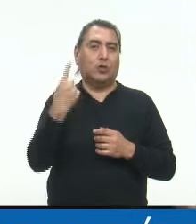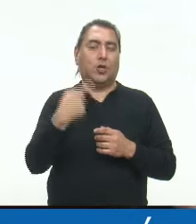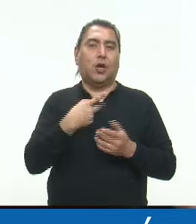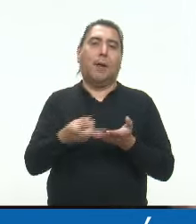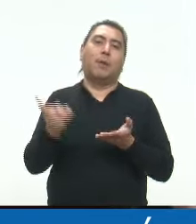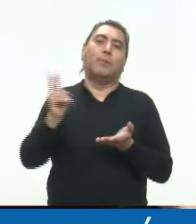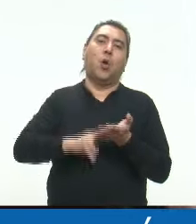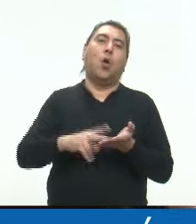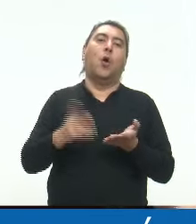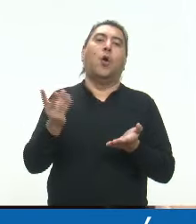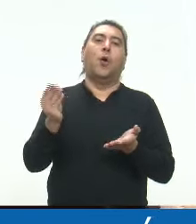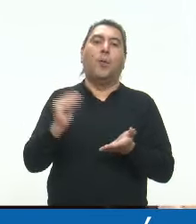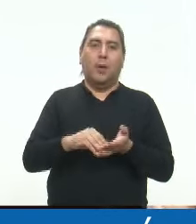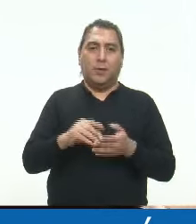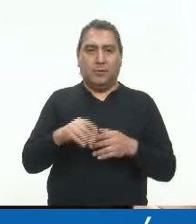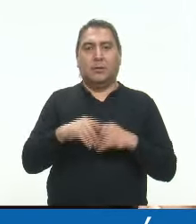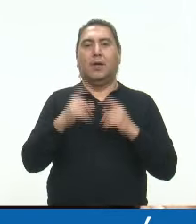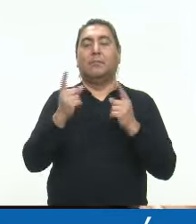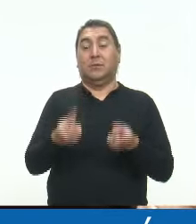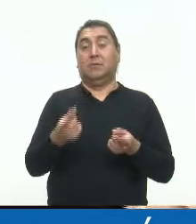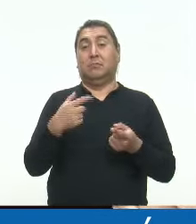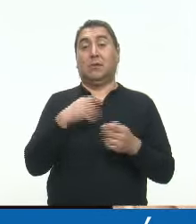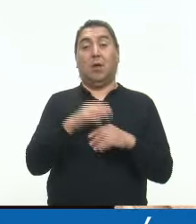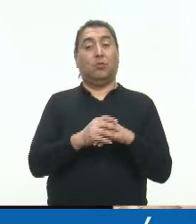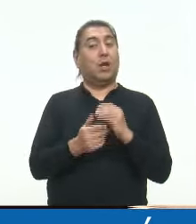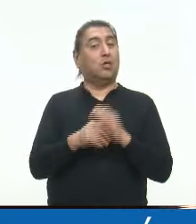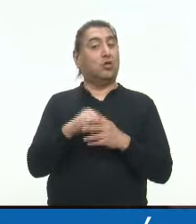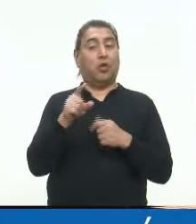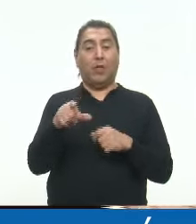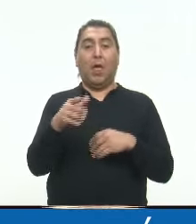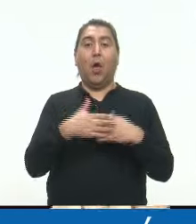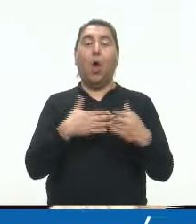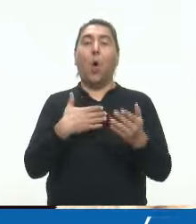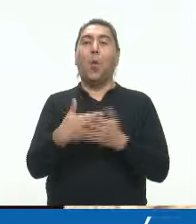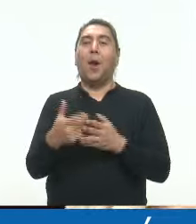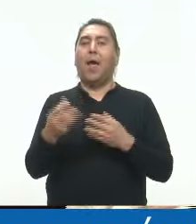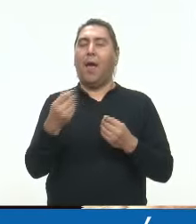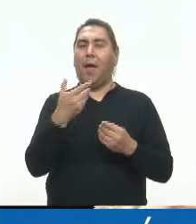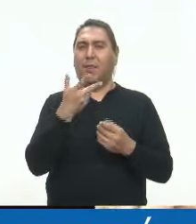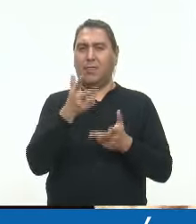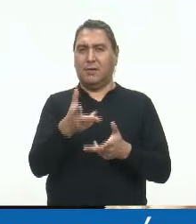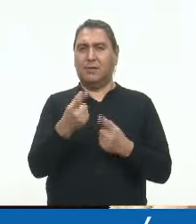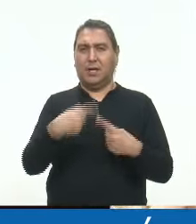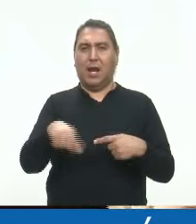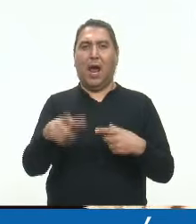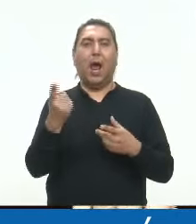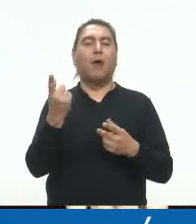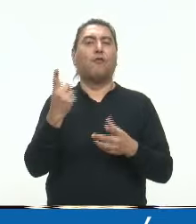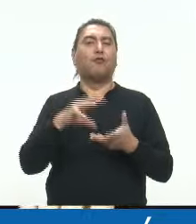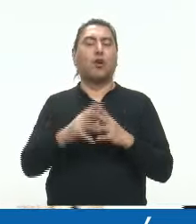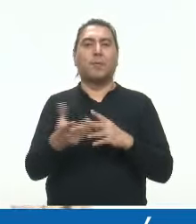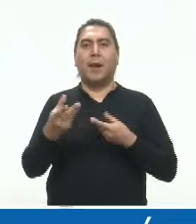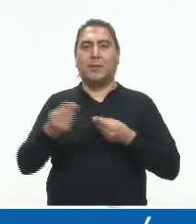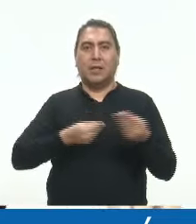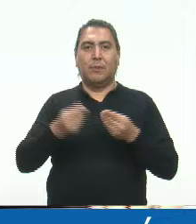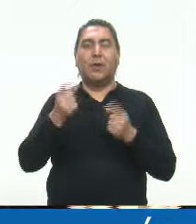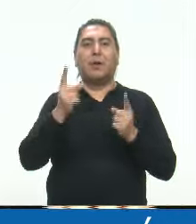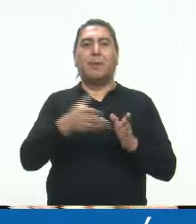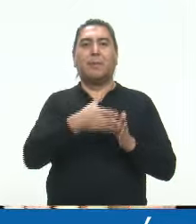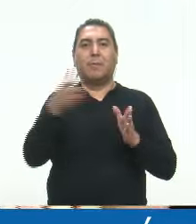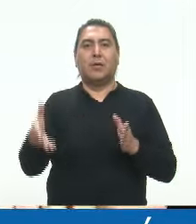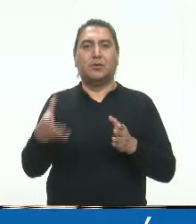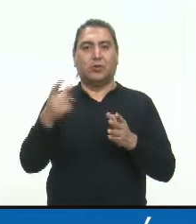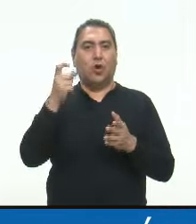más, la neutralización de una obra implica que existe un acto administrativo de neutralización de plazos y obligaciones